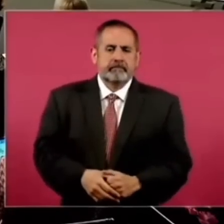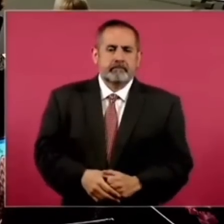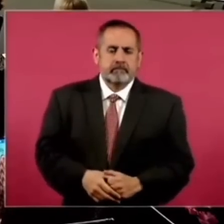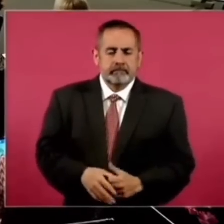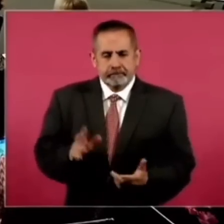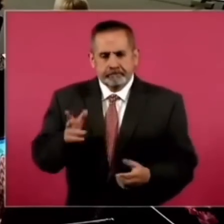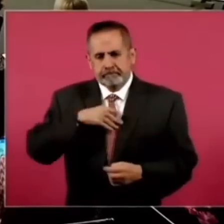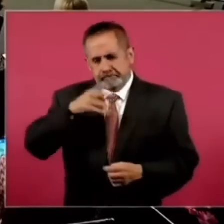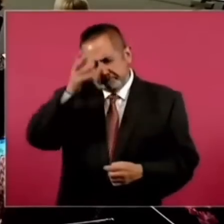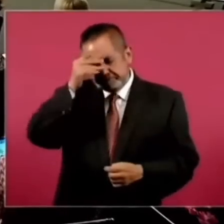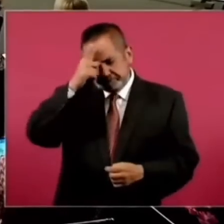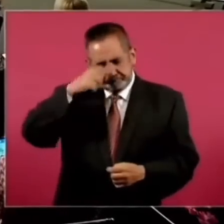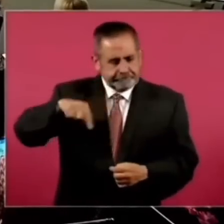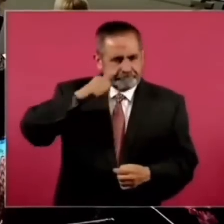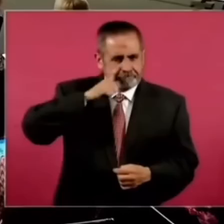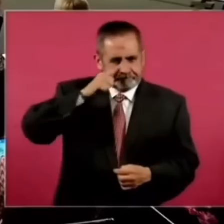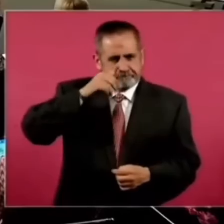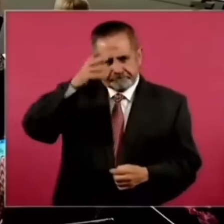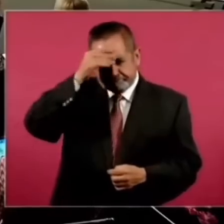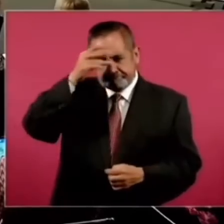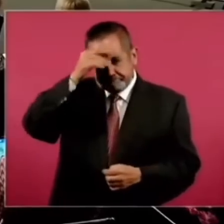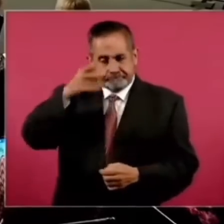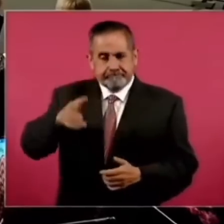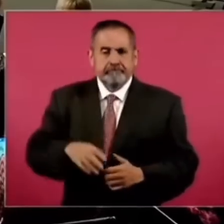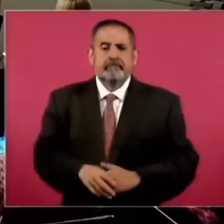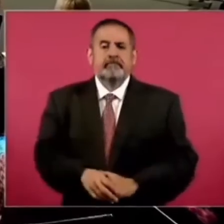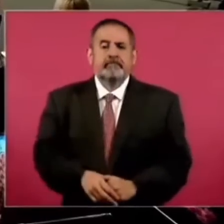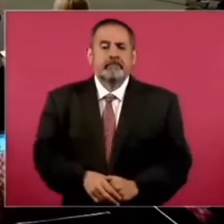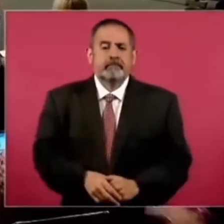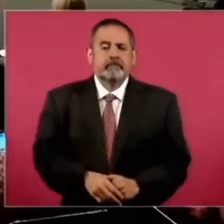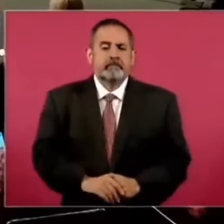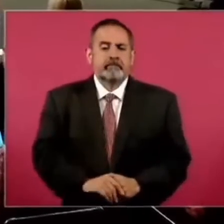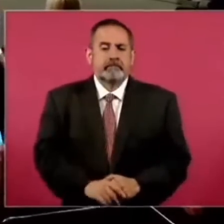Aprendimos, ¿no? Siempre se aprende, siempre.